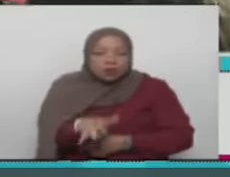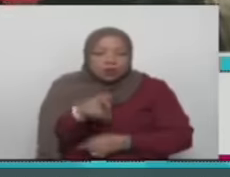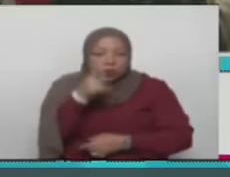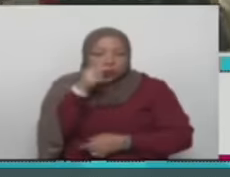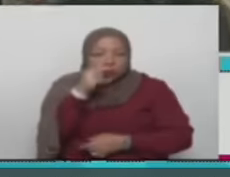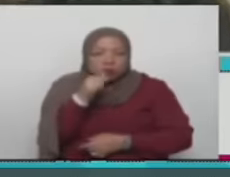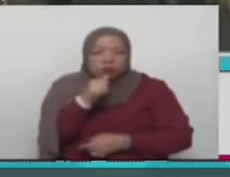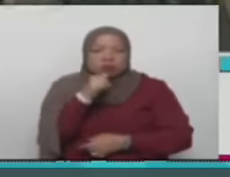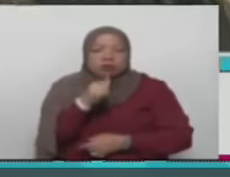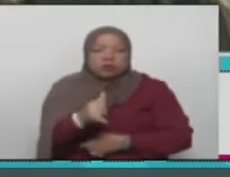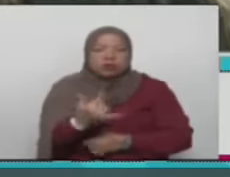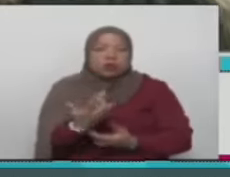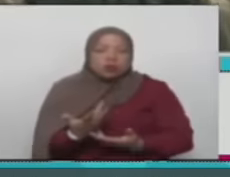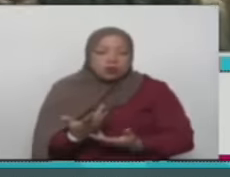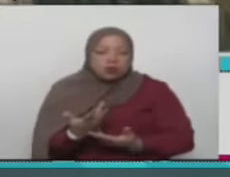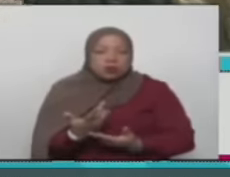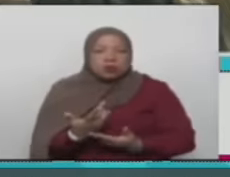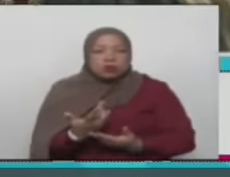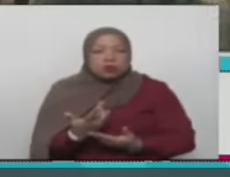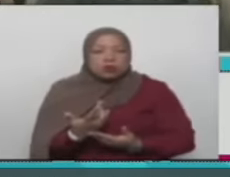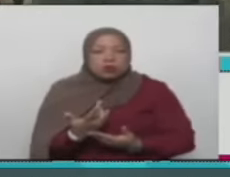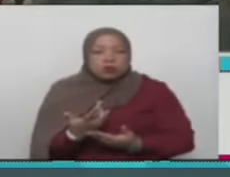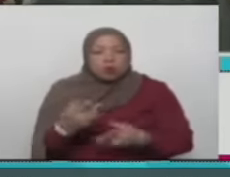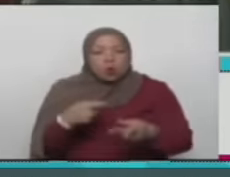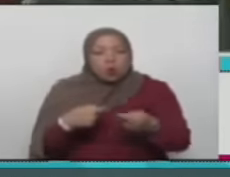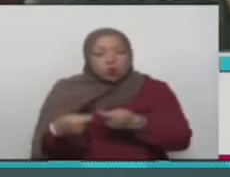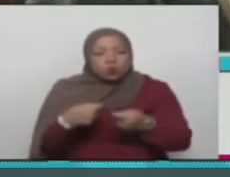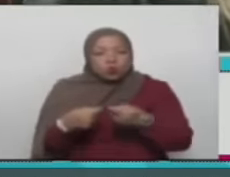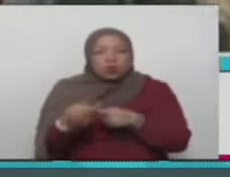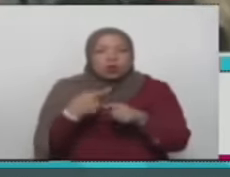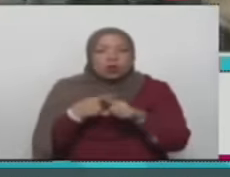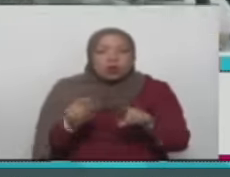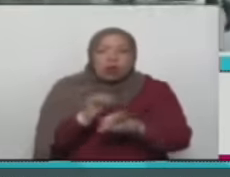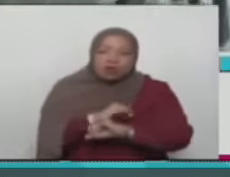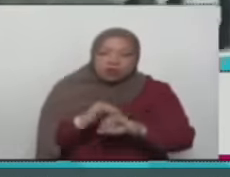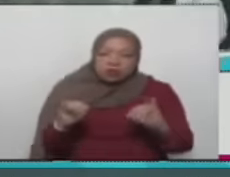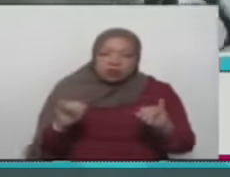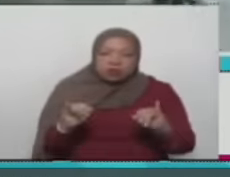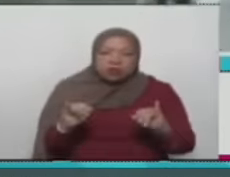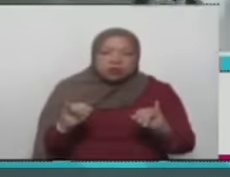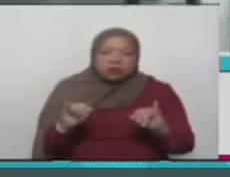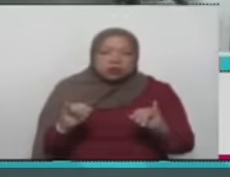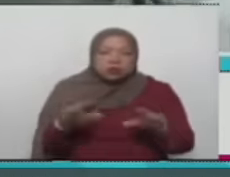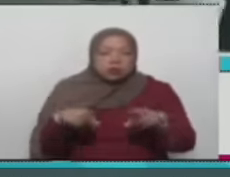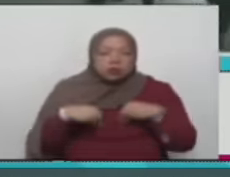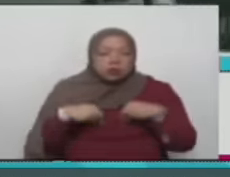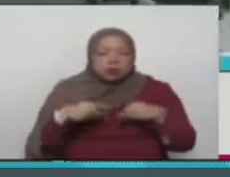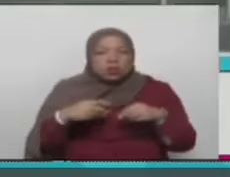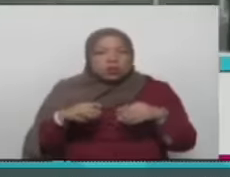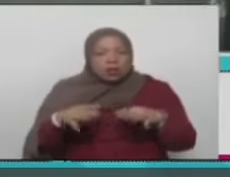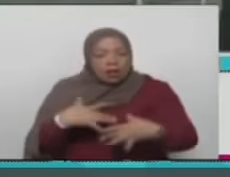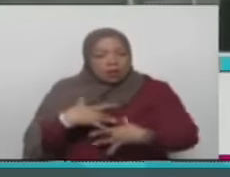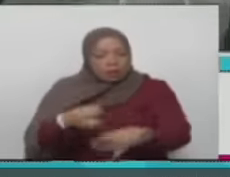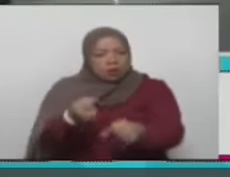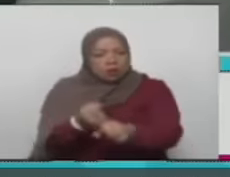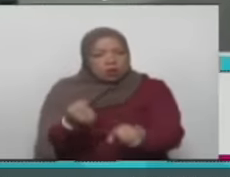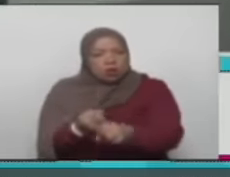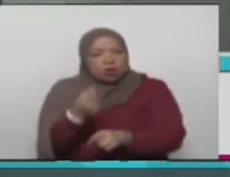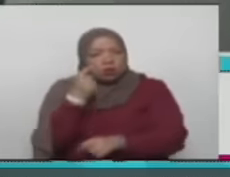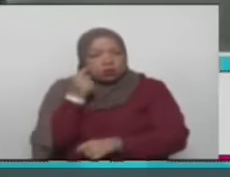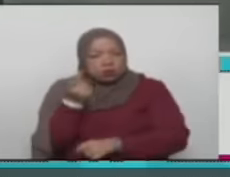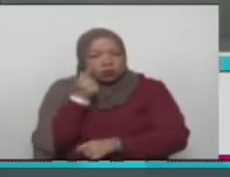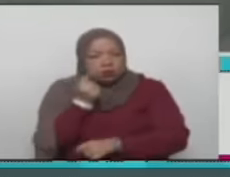González Urrutia, bueno, su conducta, pero al final no tiene la entereza ni la